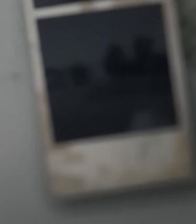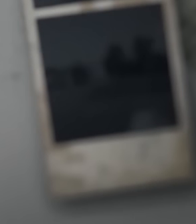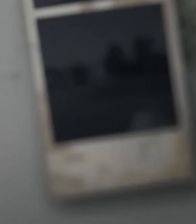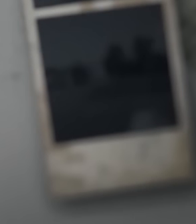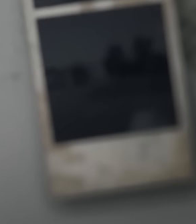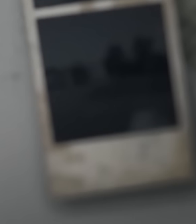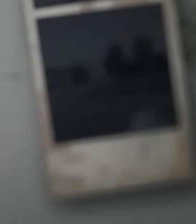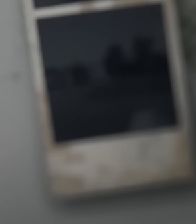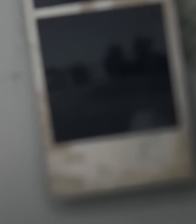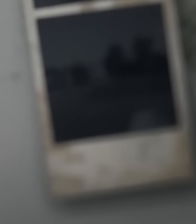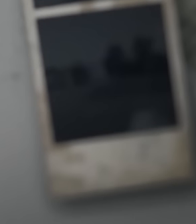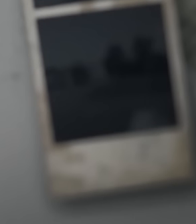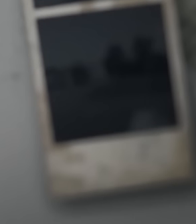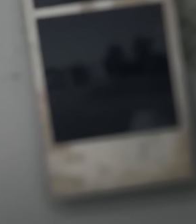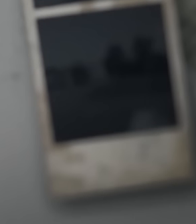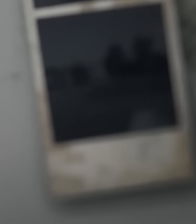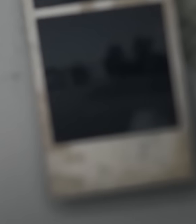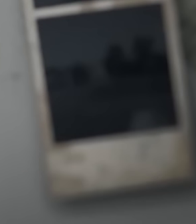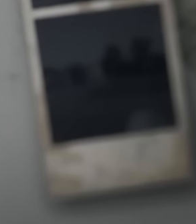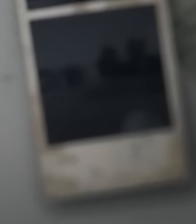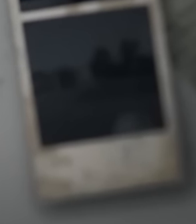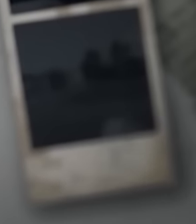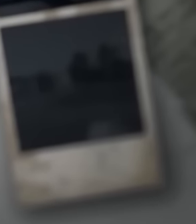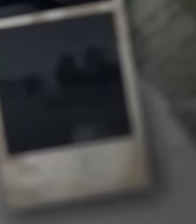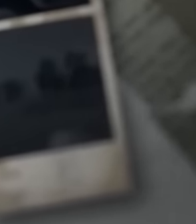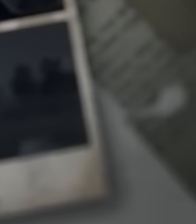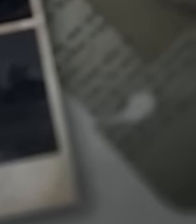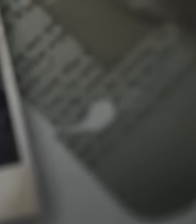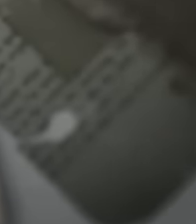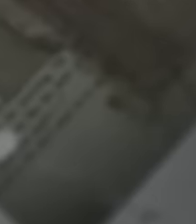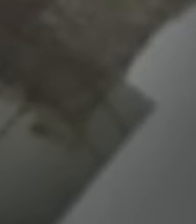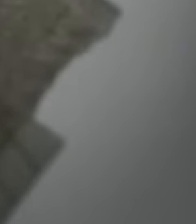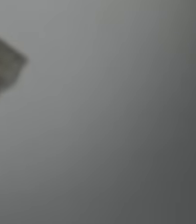Félix Antonio Rodríguez Liberto.